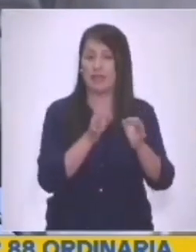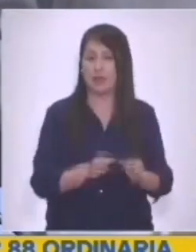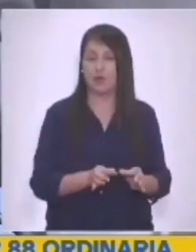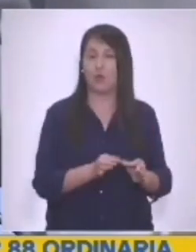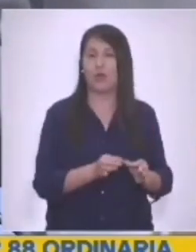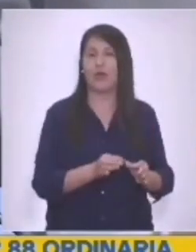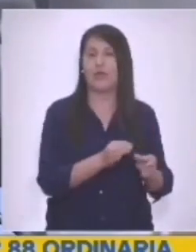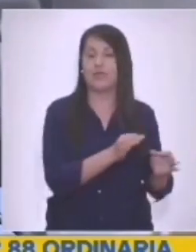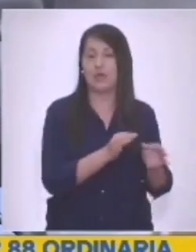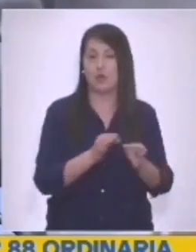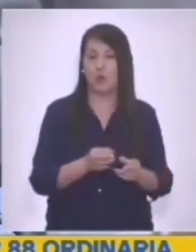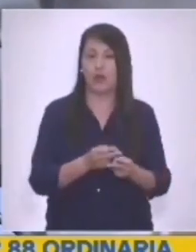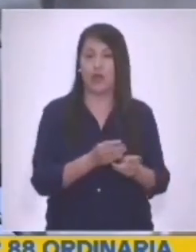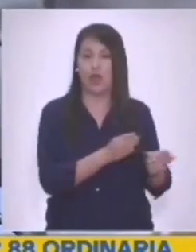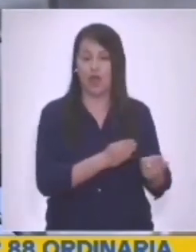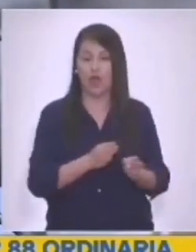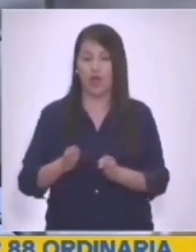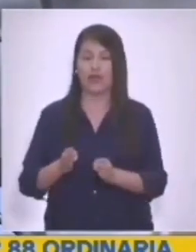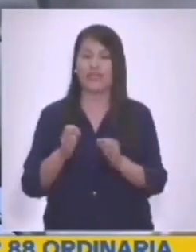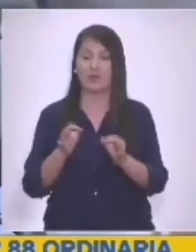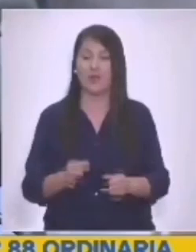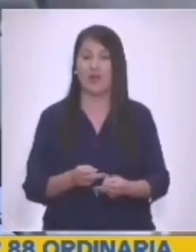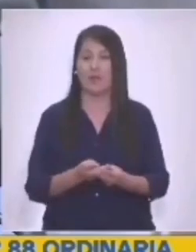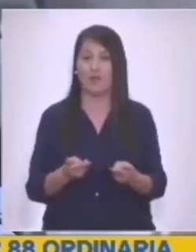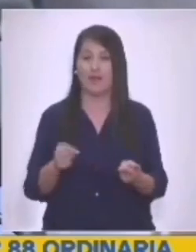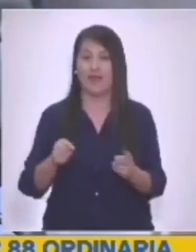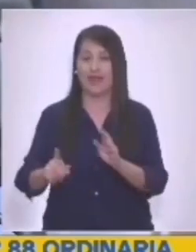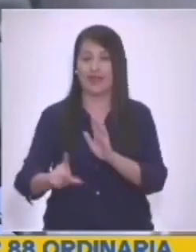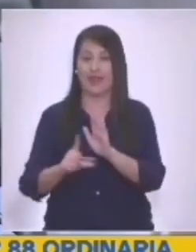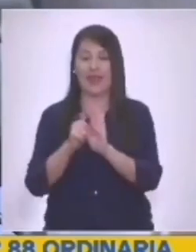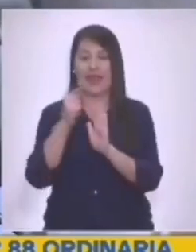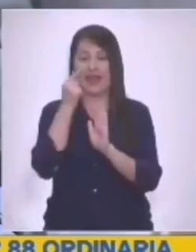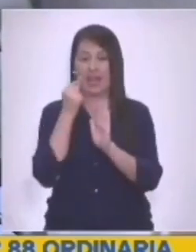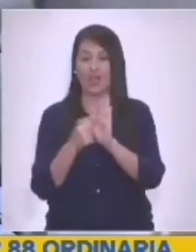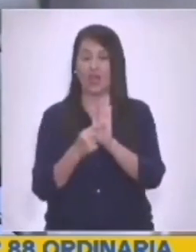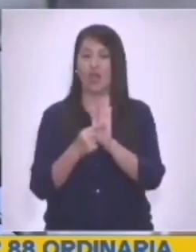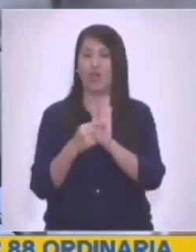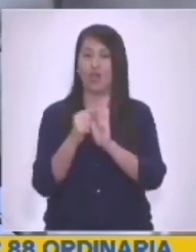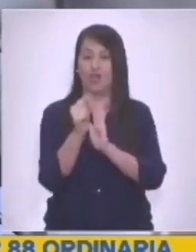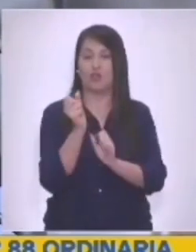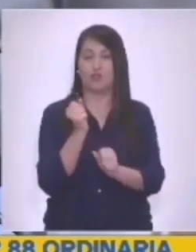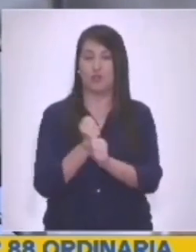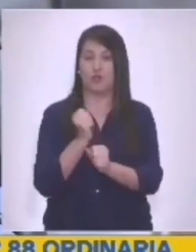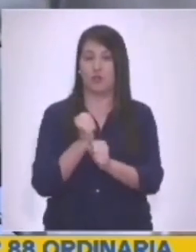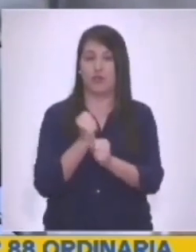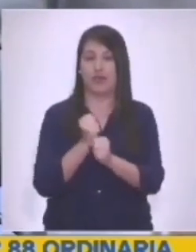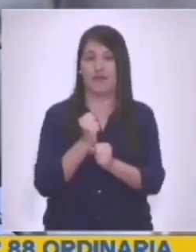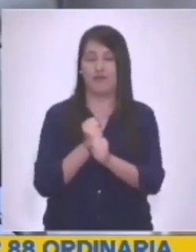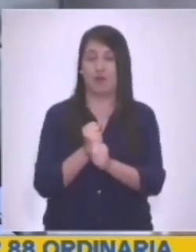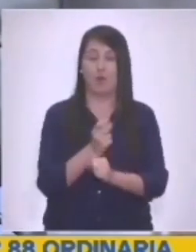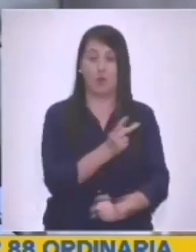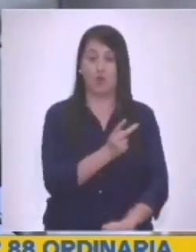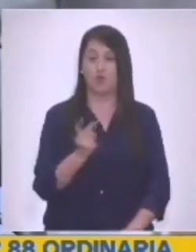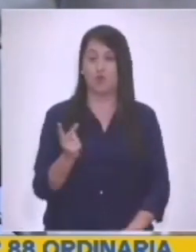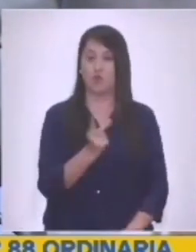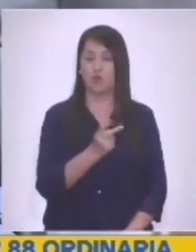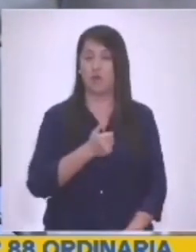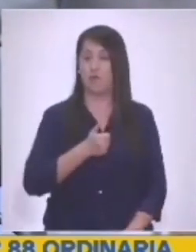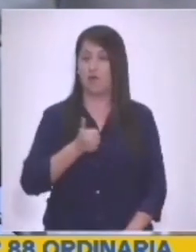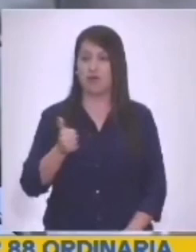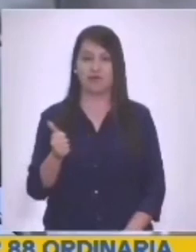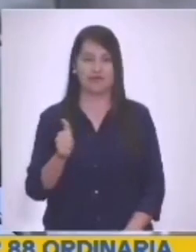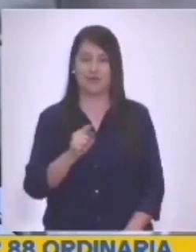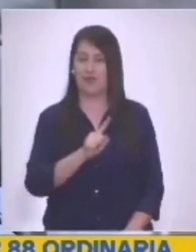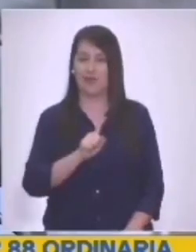este en esta ley reconoce una función que claramente una de las policías no debería tener